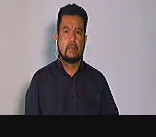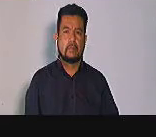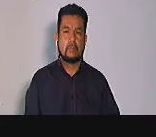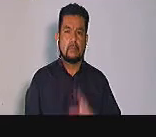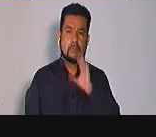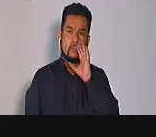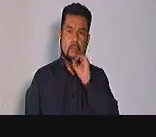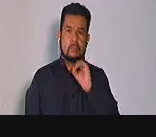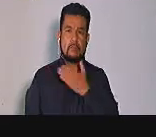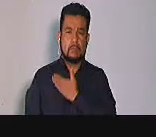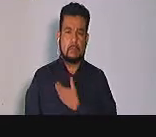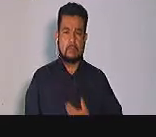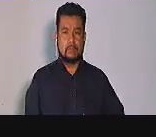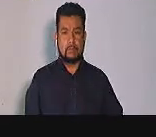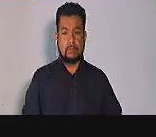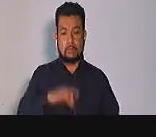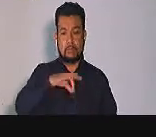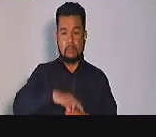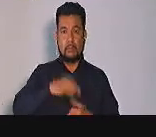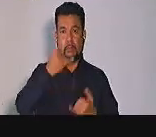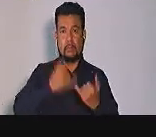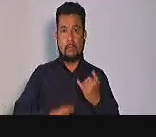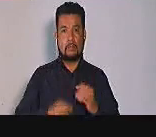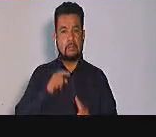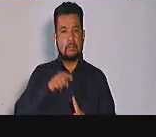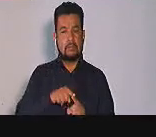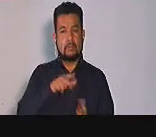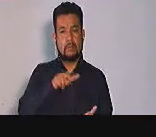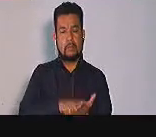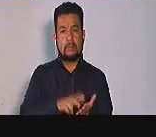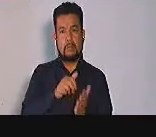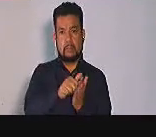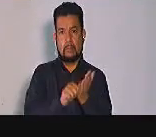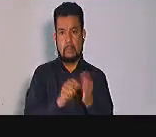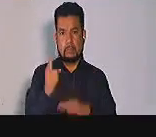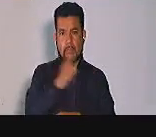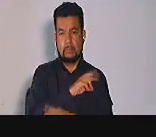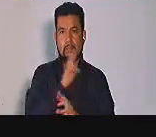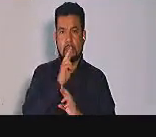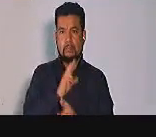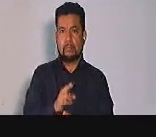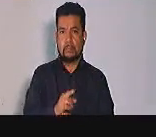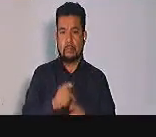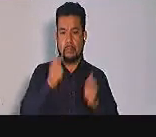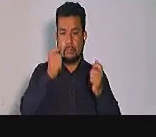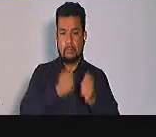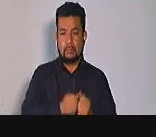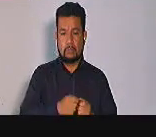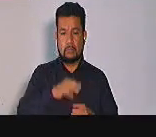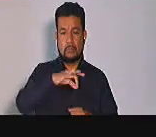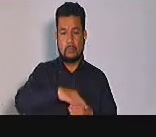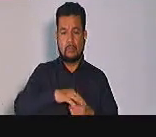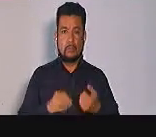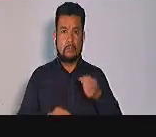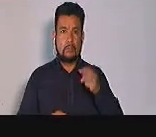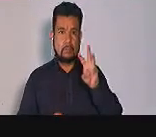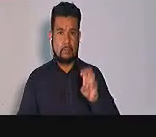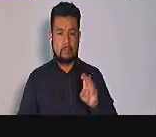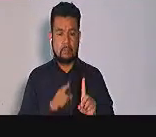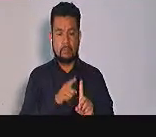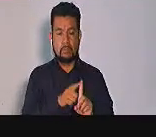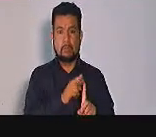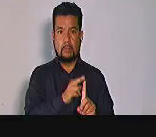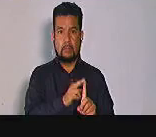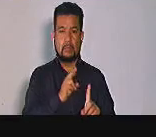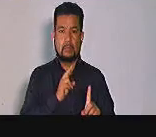Señor presidente, le informo finalizada la votación para la aprobación del orden del día. Le anuncio el resultado. Se han obtenido un total de 18 votos. El